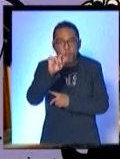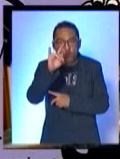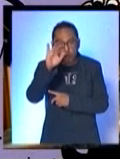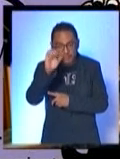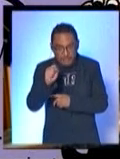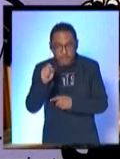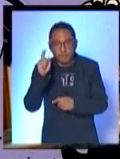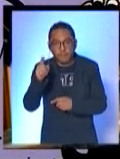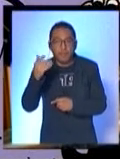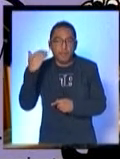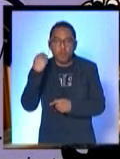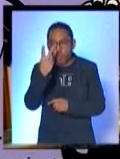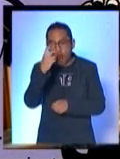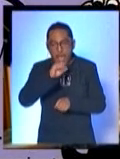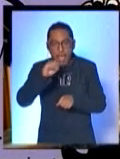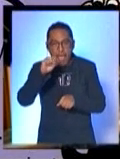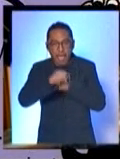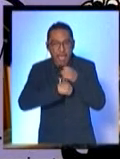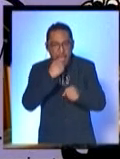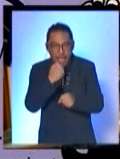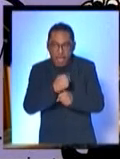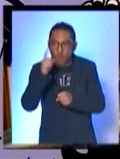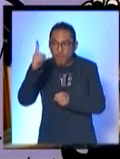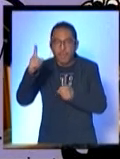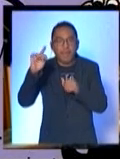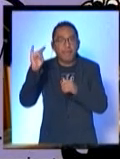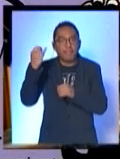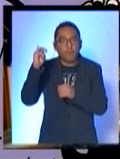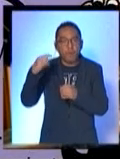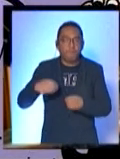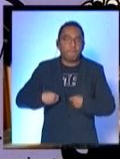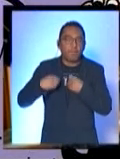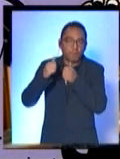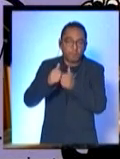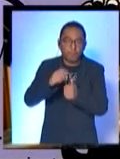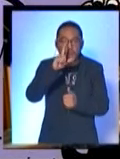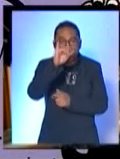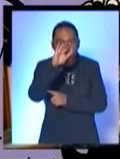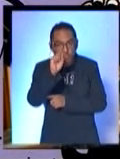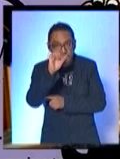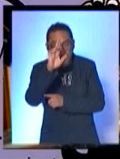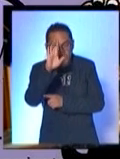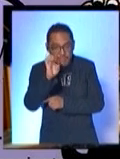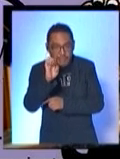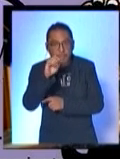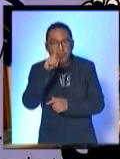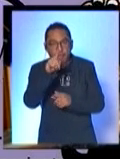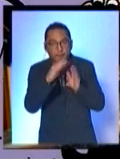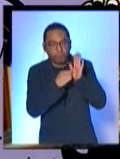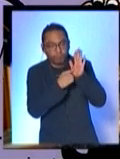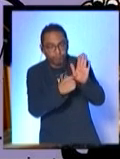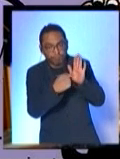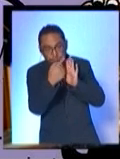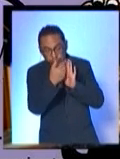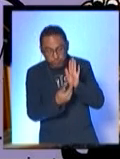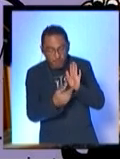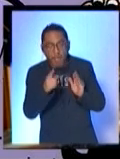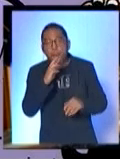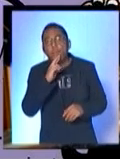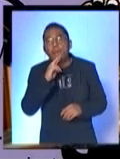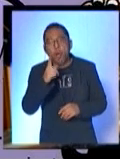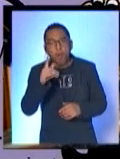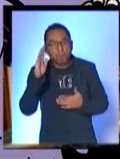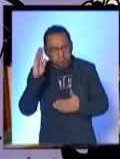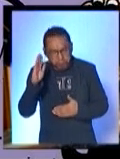desde hace un par de años en la ciudad fronteriza. Luis Enrique Anguiano realizó la portada. Lo mejor es la promesa de